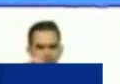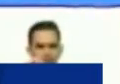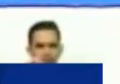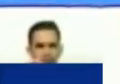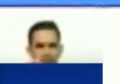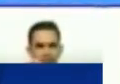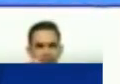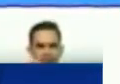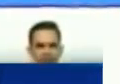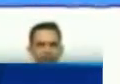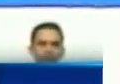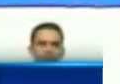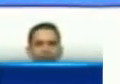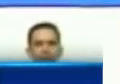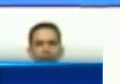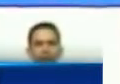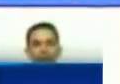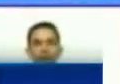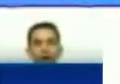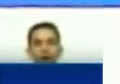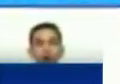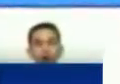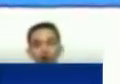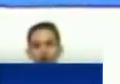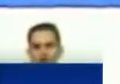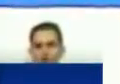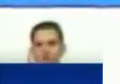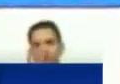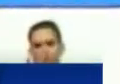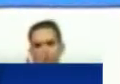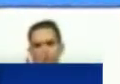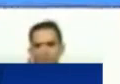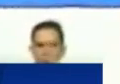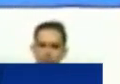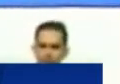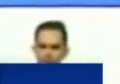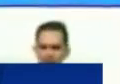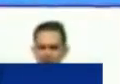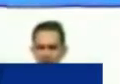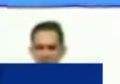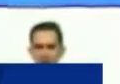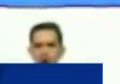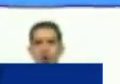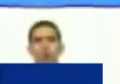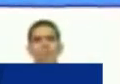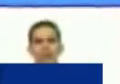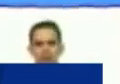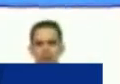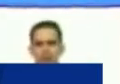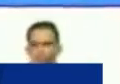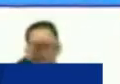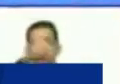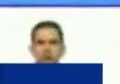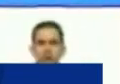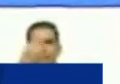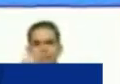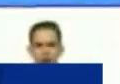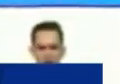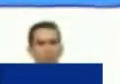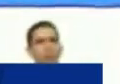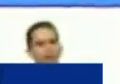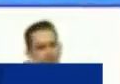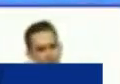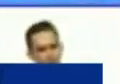Los 5 socios fundadores tenemos el 51% de las